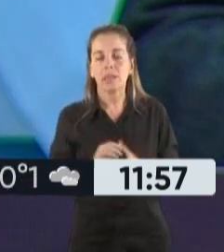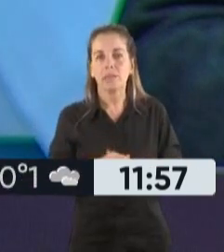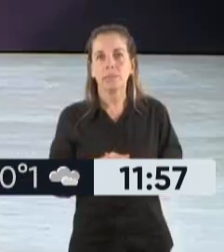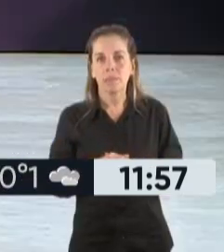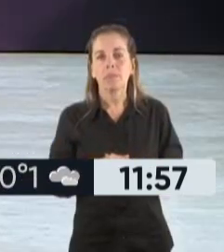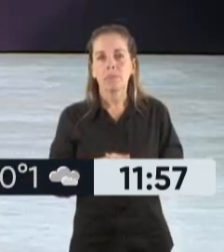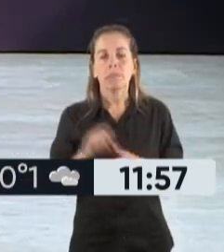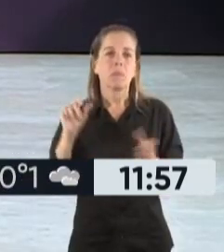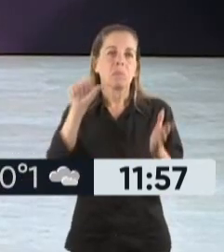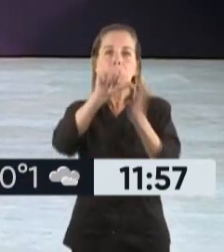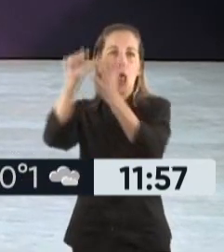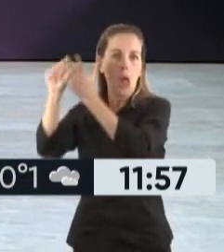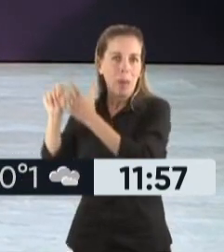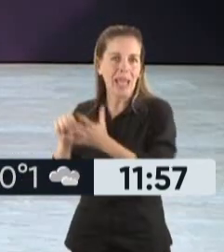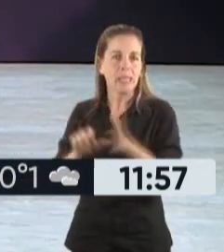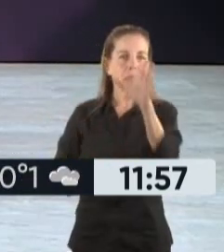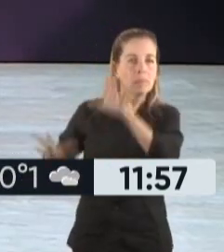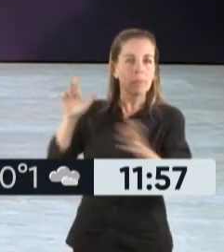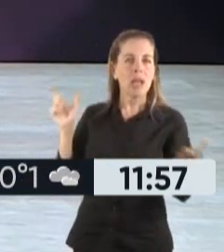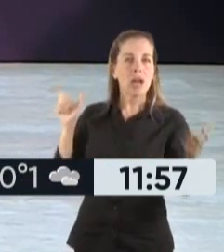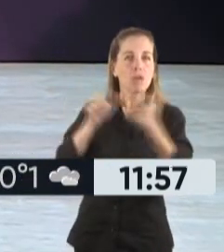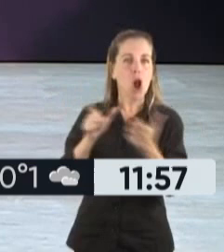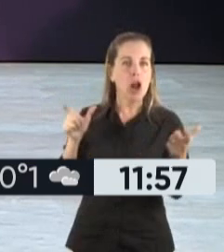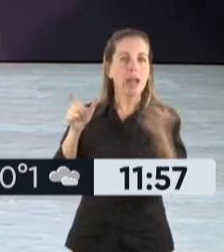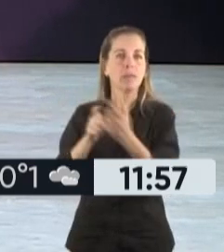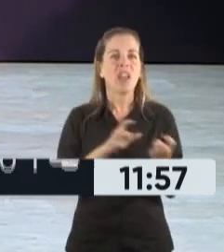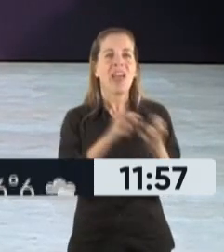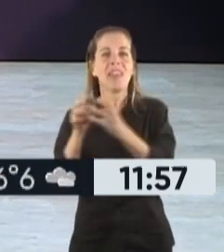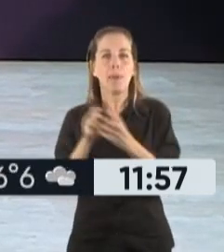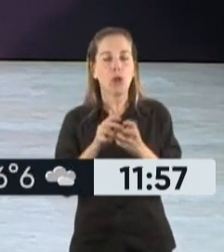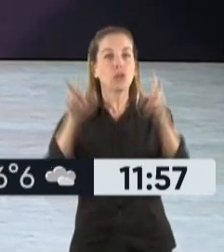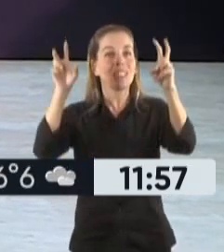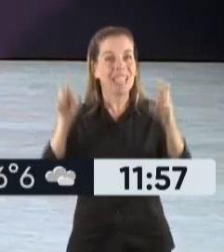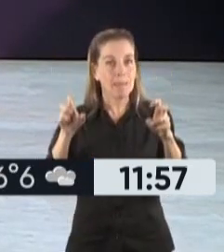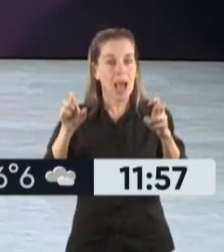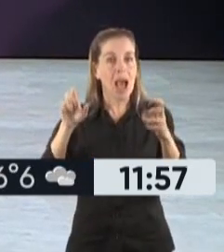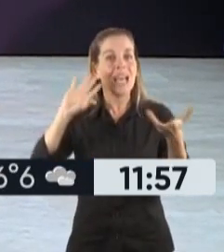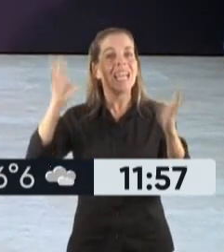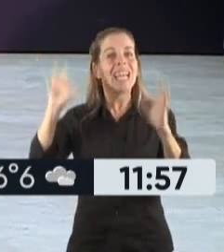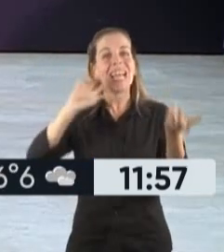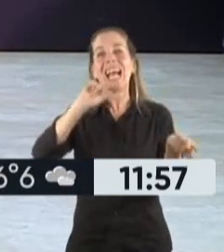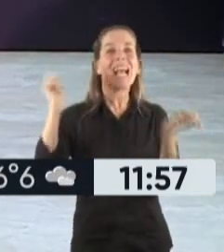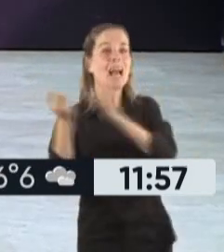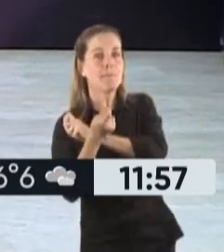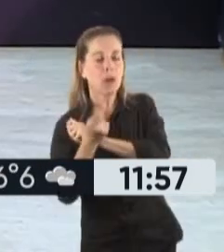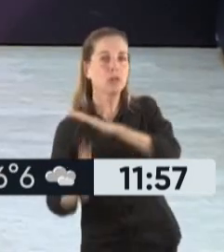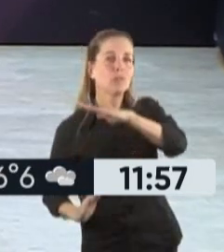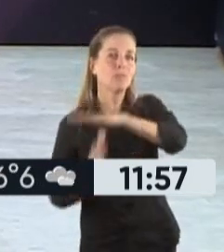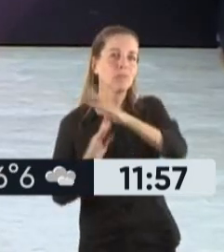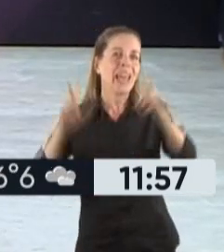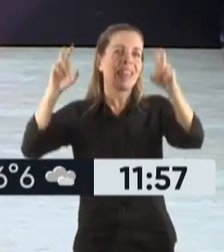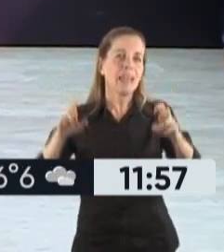que el mundo realiza para discutir, el problema del cambio climático se ha convertido en el tema central, en el eje,